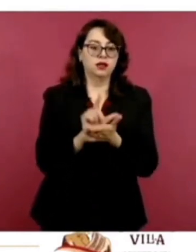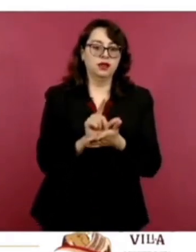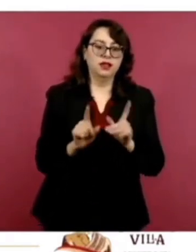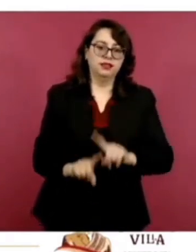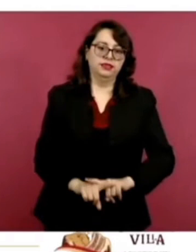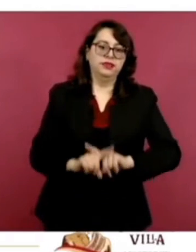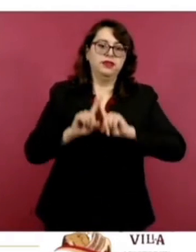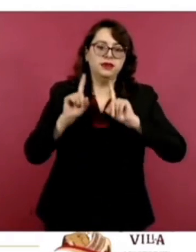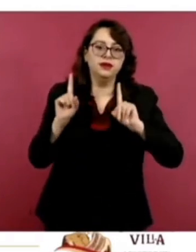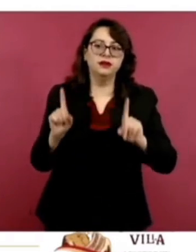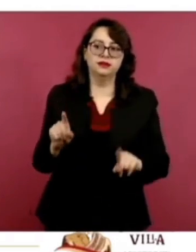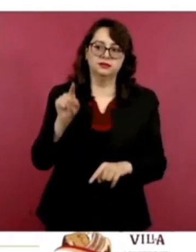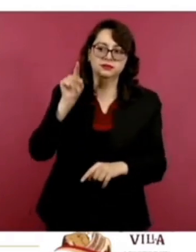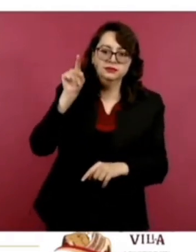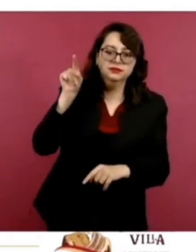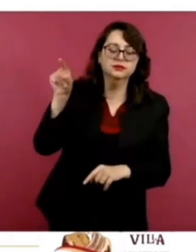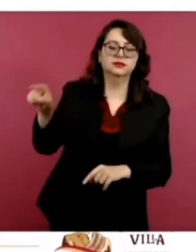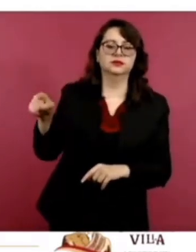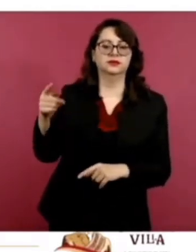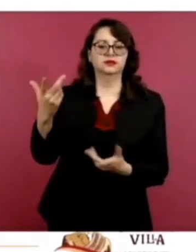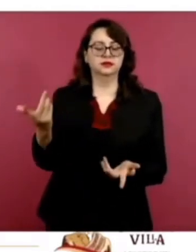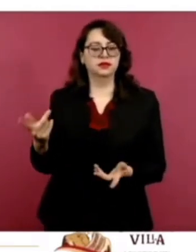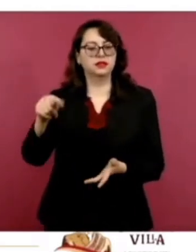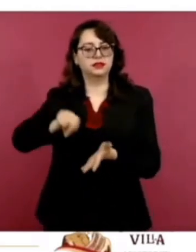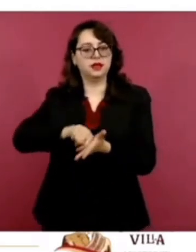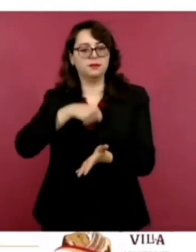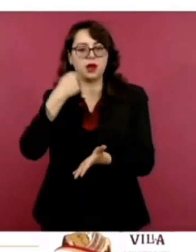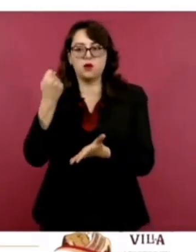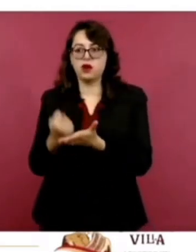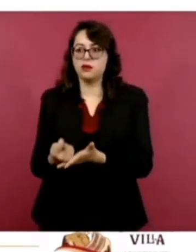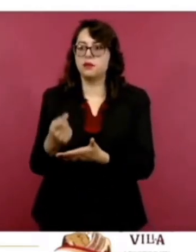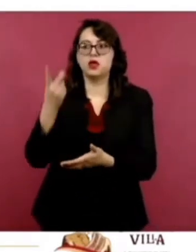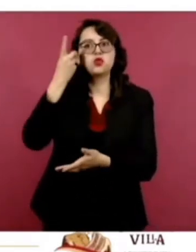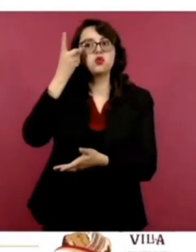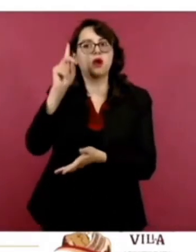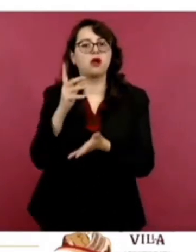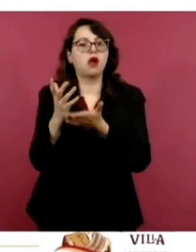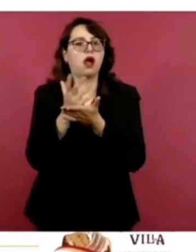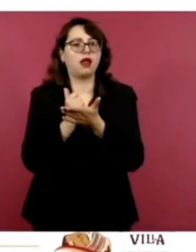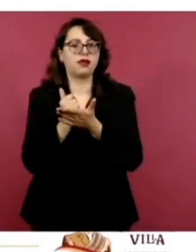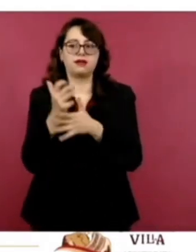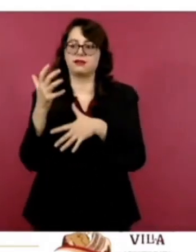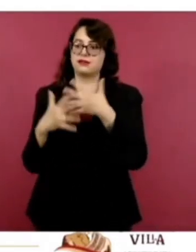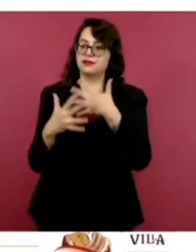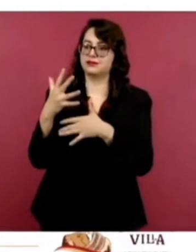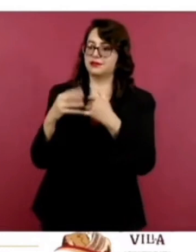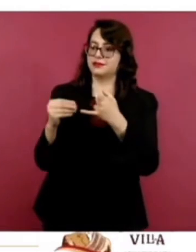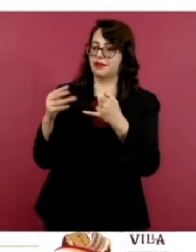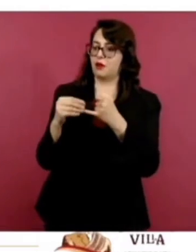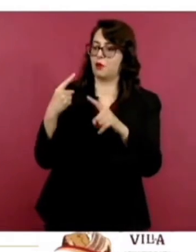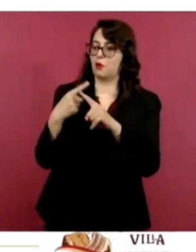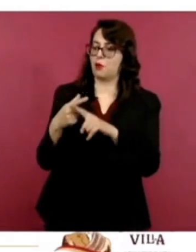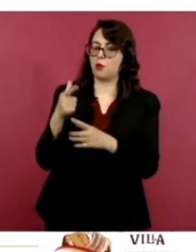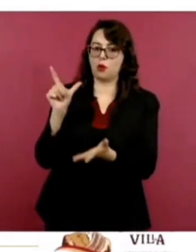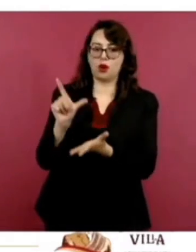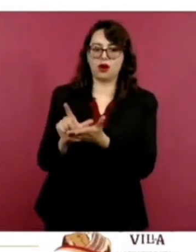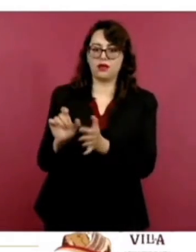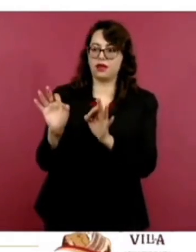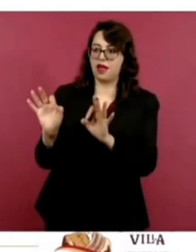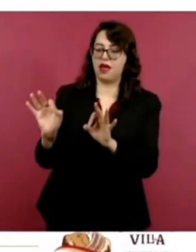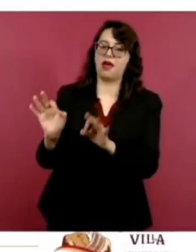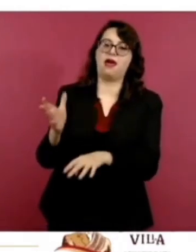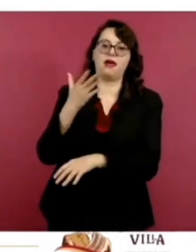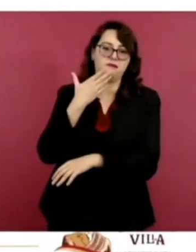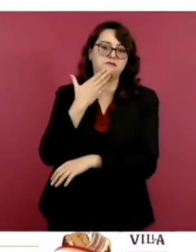quince centavos de margen de franquicia Pemex en Tampico Tamaulipas precio al público veintitrés pesos con un centavo